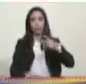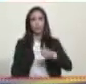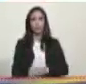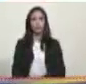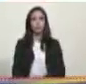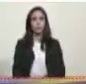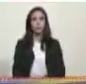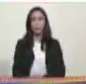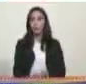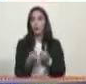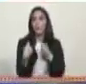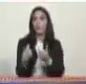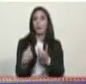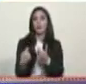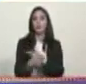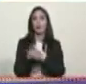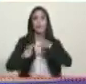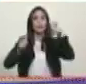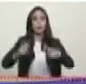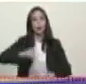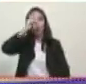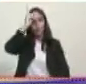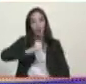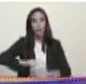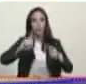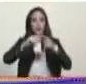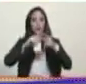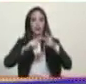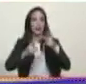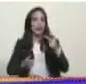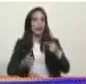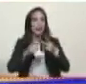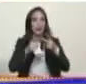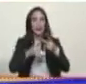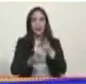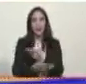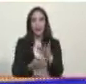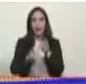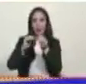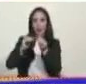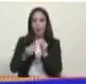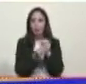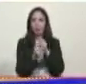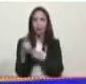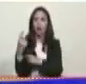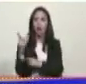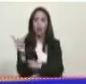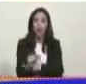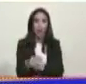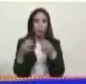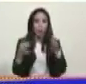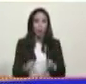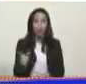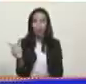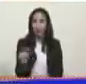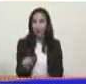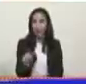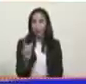El pasaje preferencial, las rutas sociales y las justas tarifas.